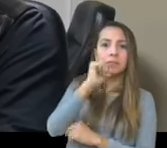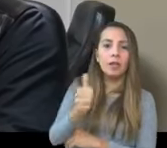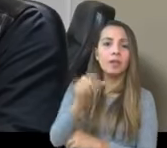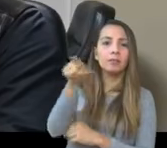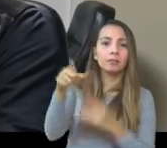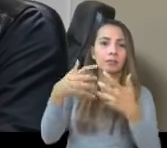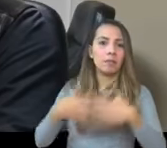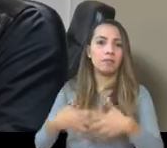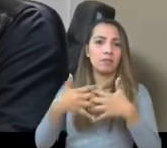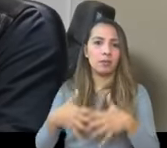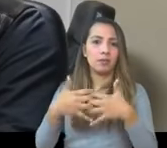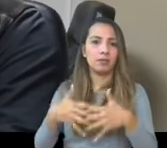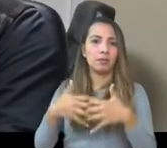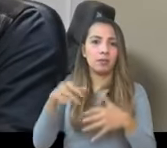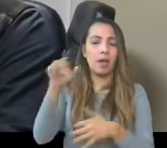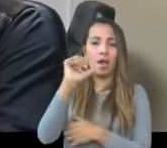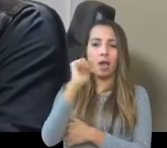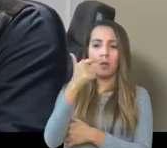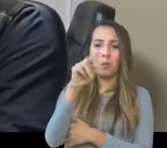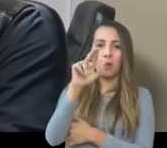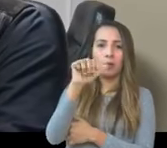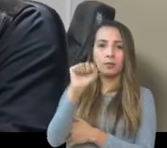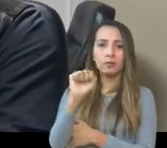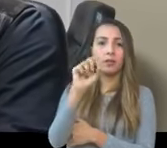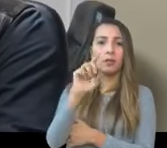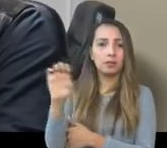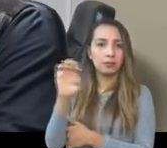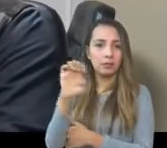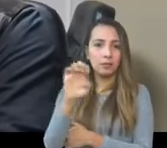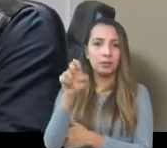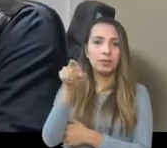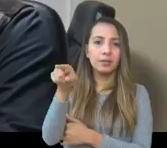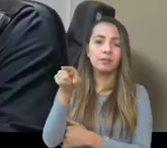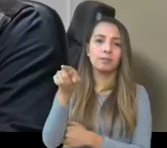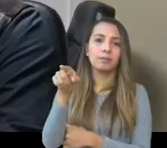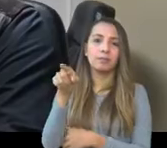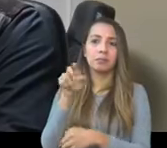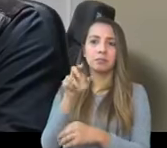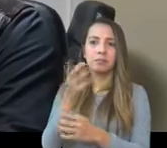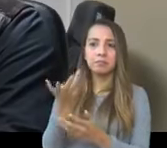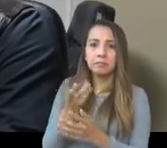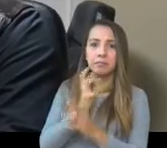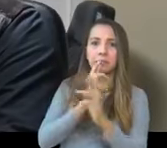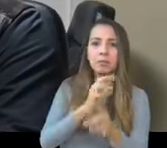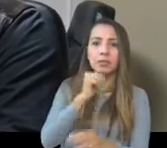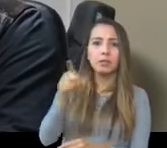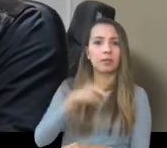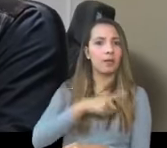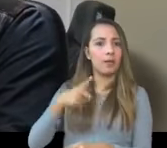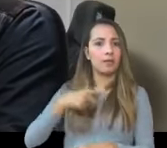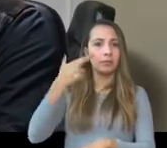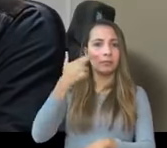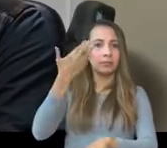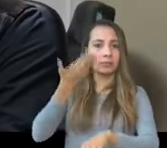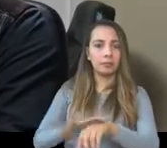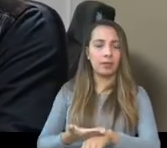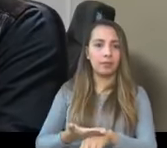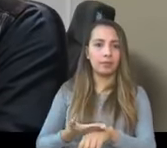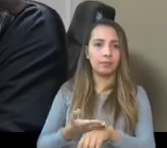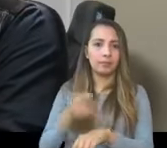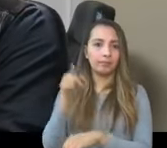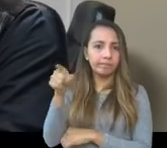empresa Aguas de Ensenada, que de mi gusto no es una empresa de responsabilidad social, dado